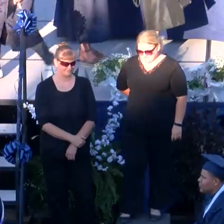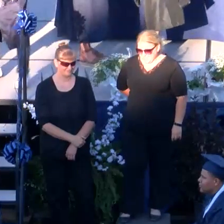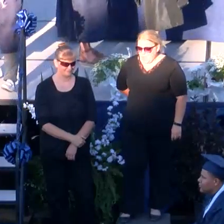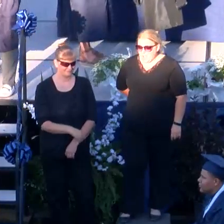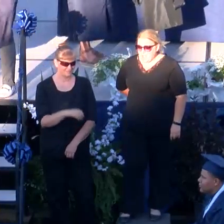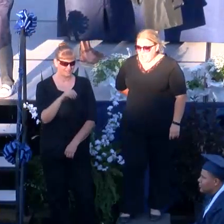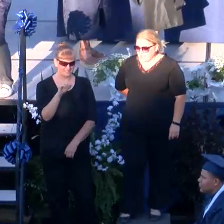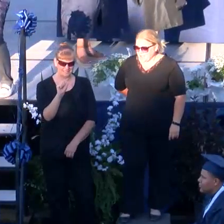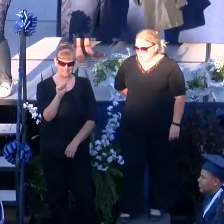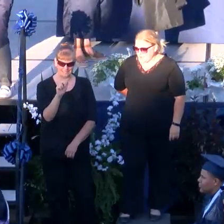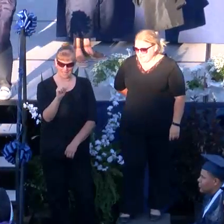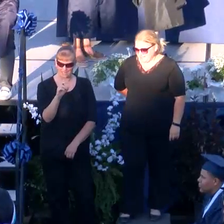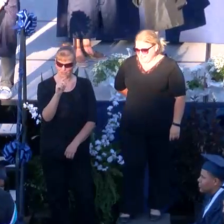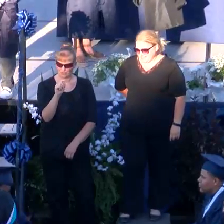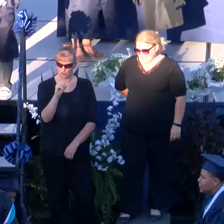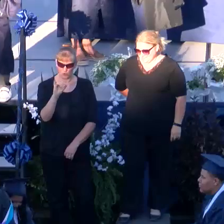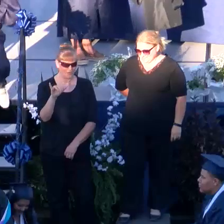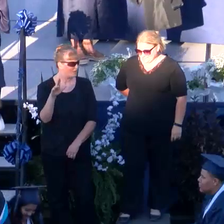Santoyo.